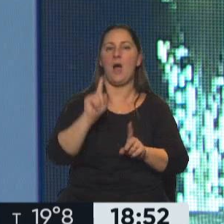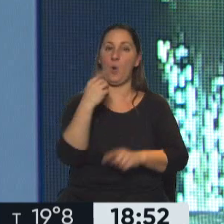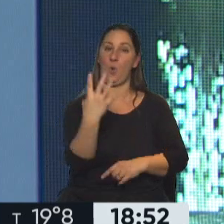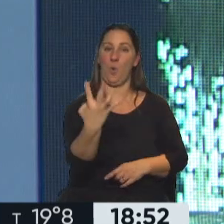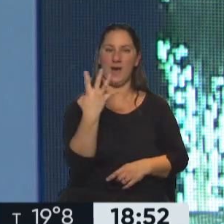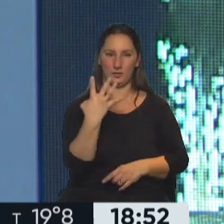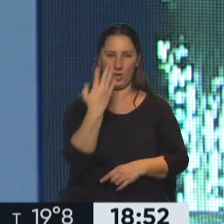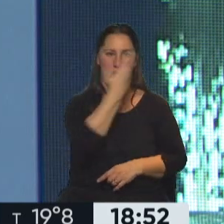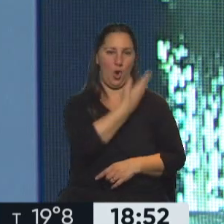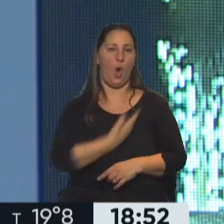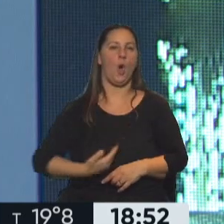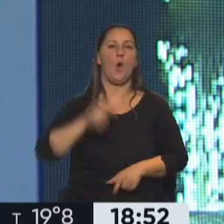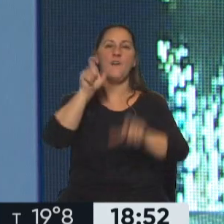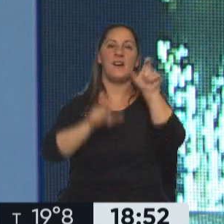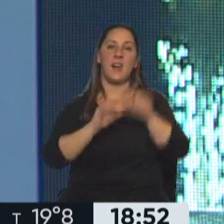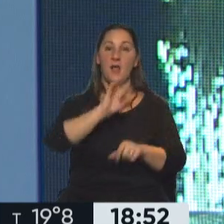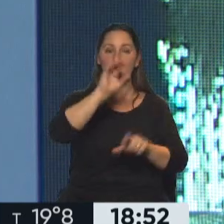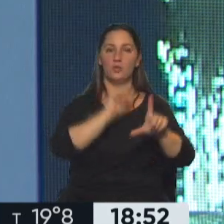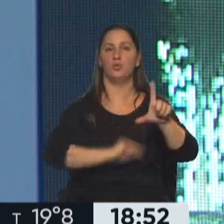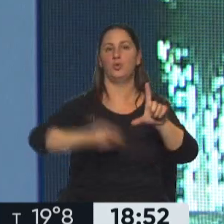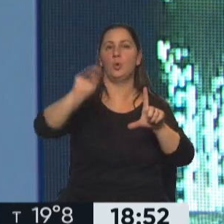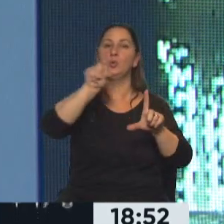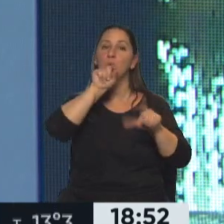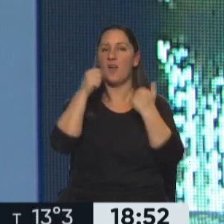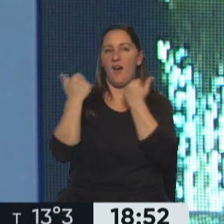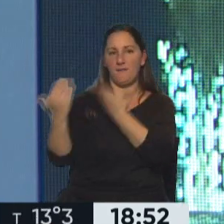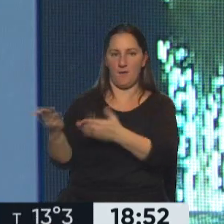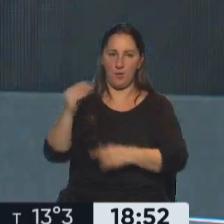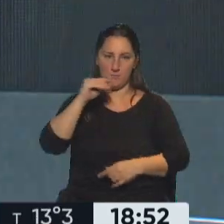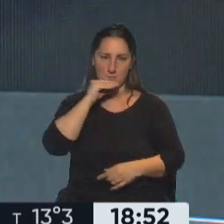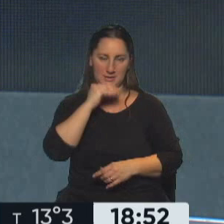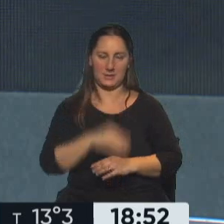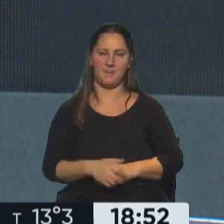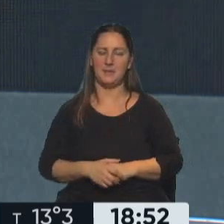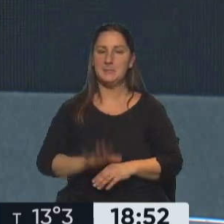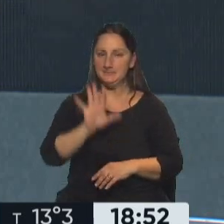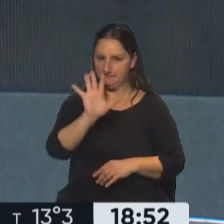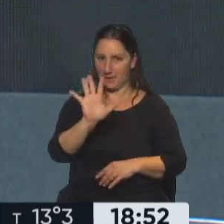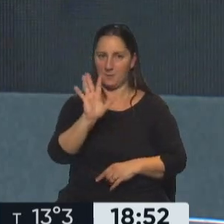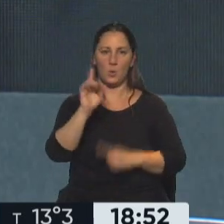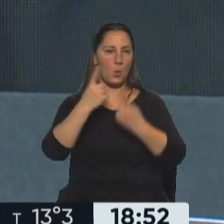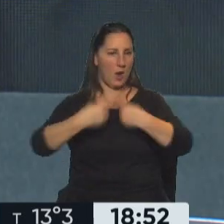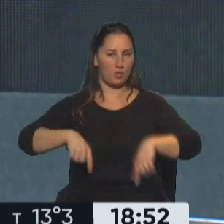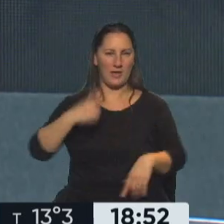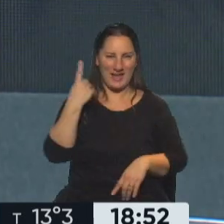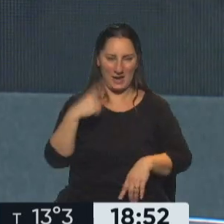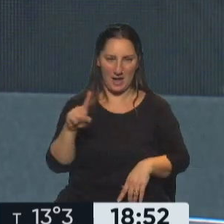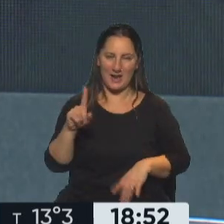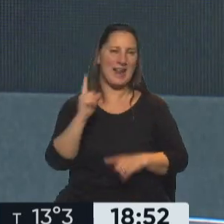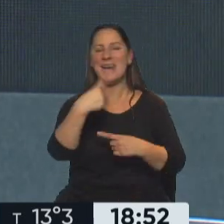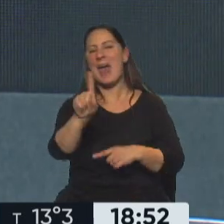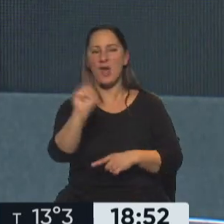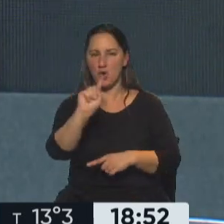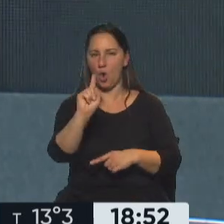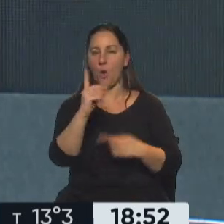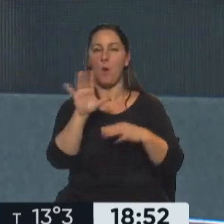4 gobernadores salieron a tuitear a favor de Sergio Massa. Hay algo raro. Coincidente, no es raro, es